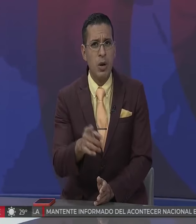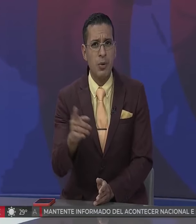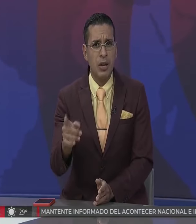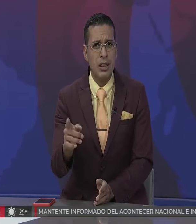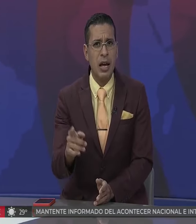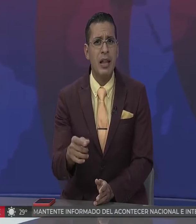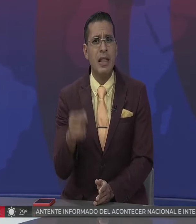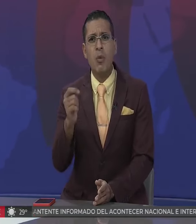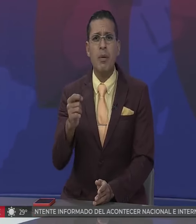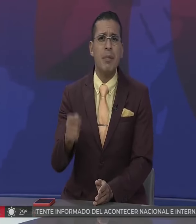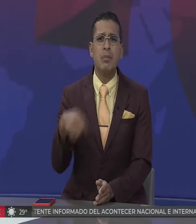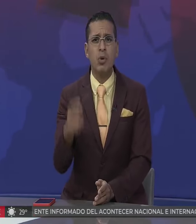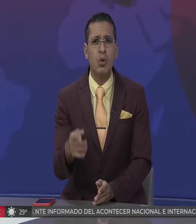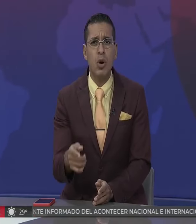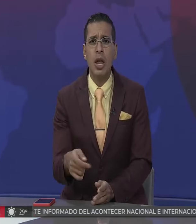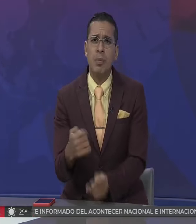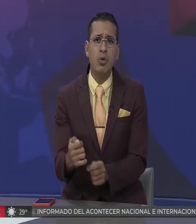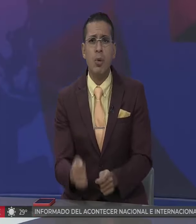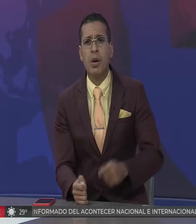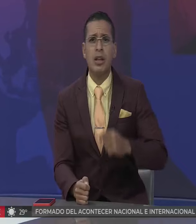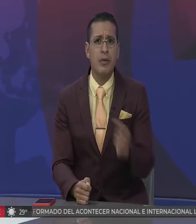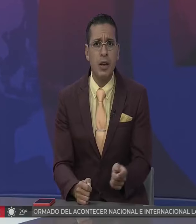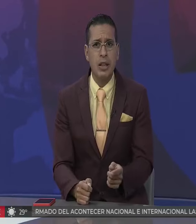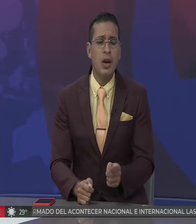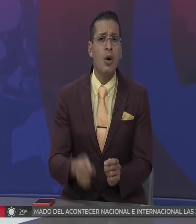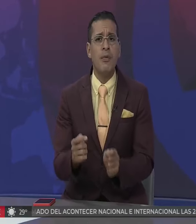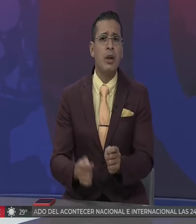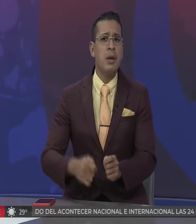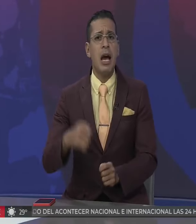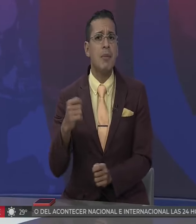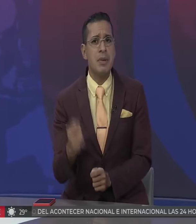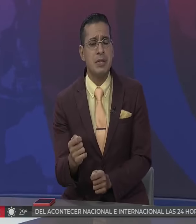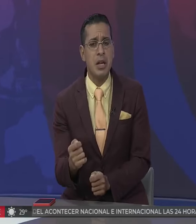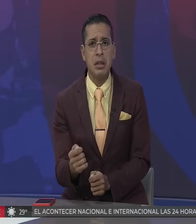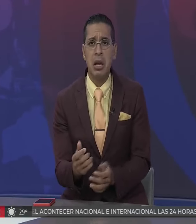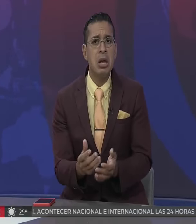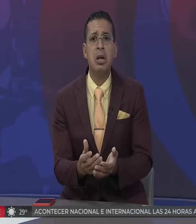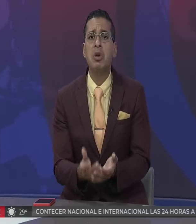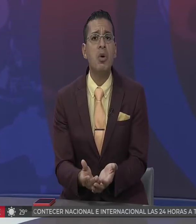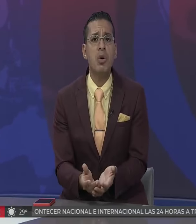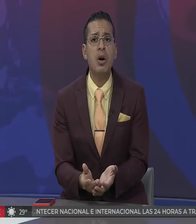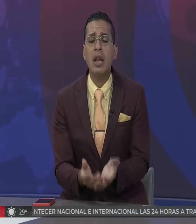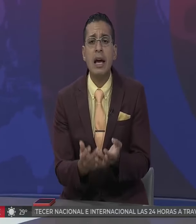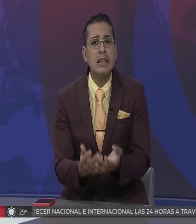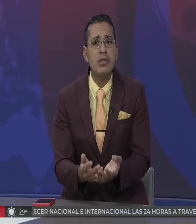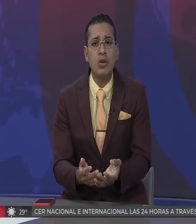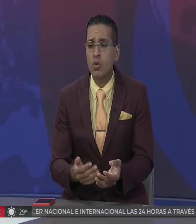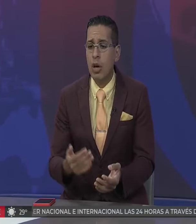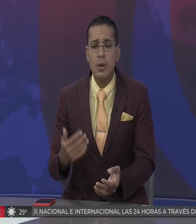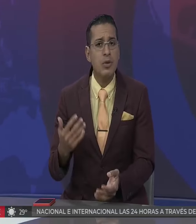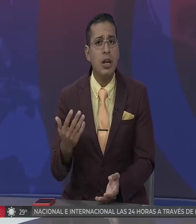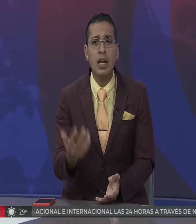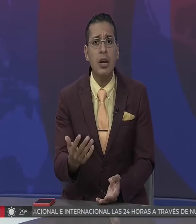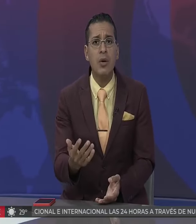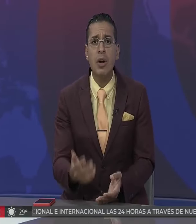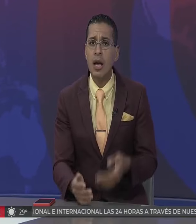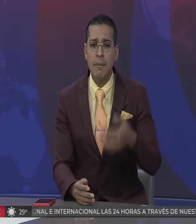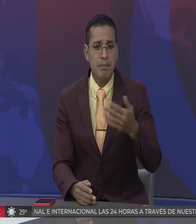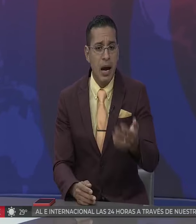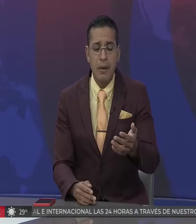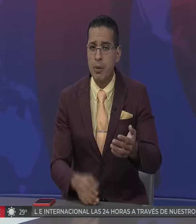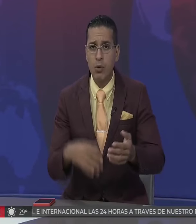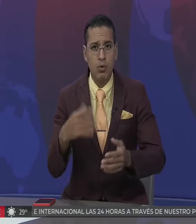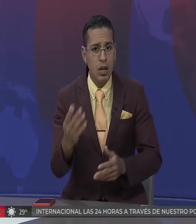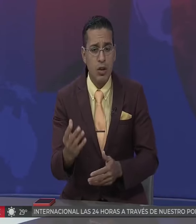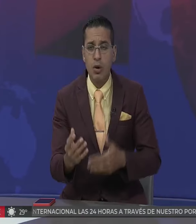¿Usted ve alguna protesta? Devuélveme Edmundo. Edmundo, ¿por qué te fuiste? O feliz viaje, mi presidente. No, la gente siguió su camino tranquilo,